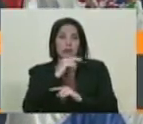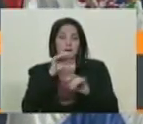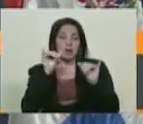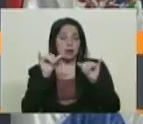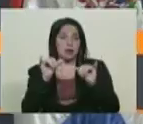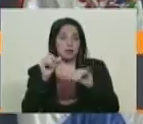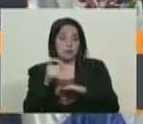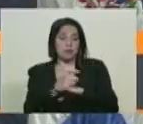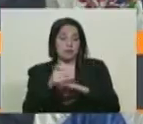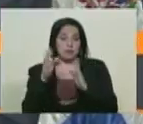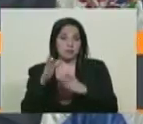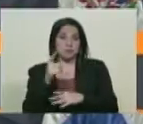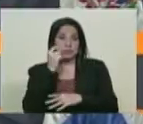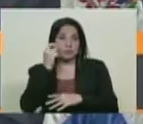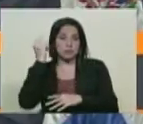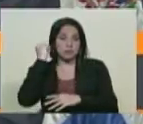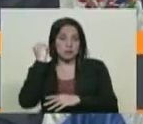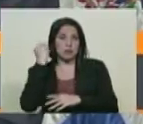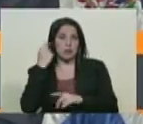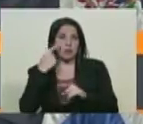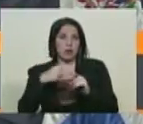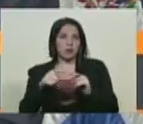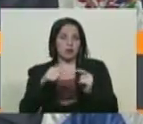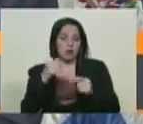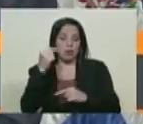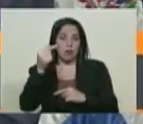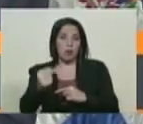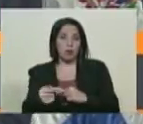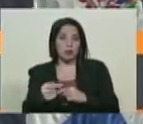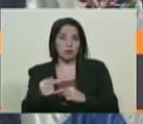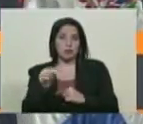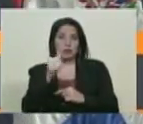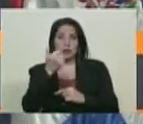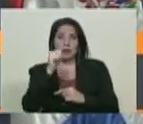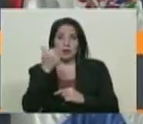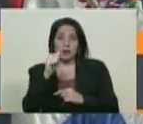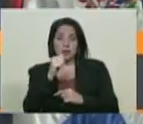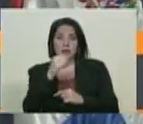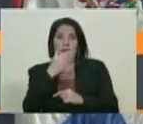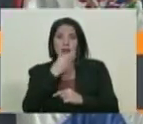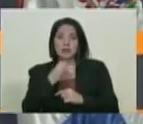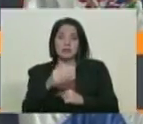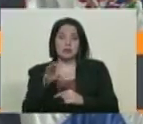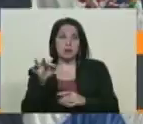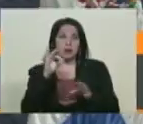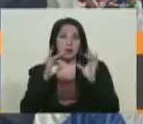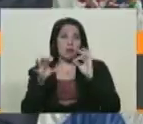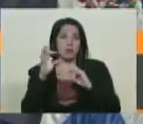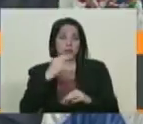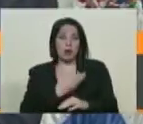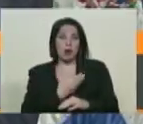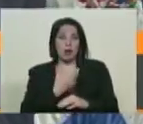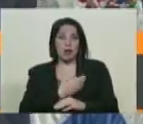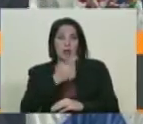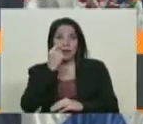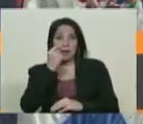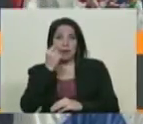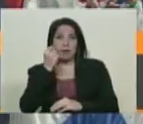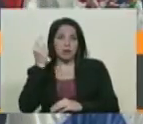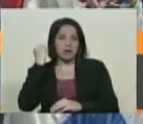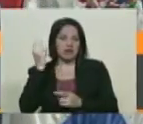mismas condiciones del próximo 10 de diciembre cuando escogeremos alcalde y alcaldesa. ¿En qué